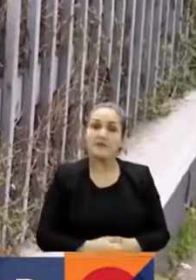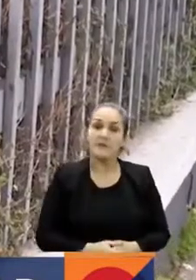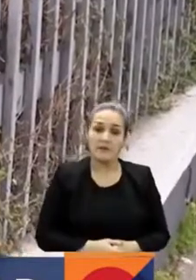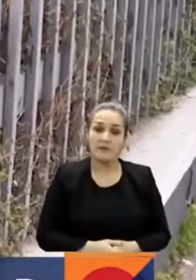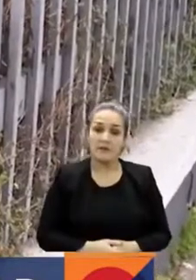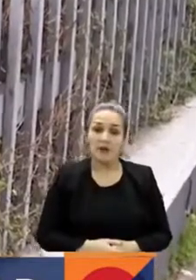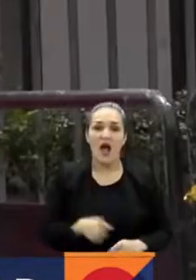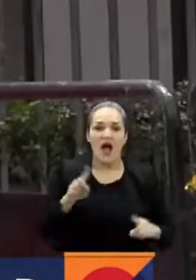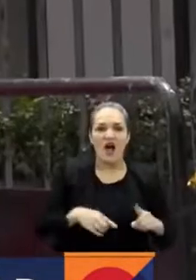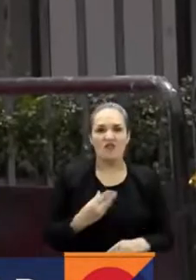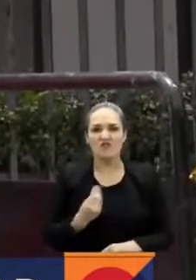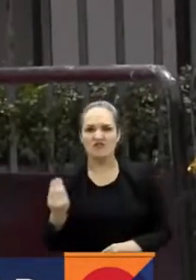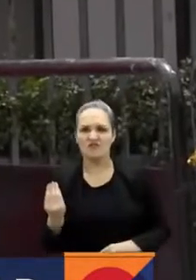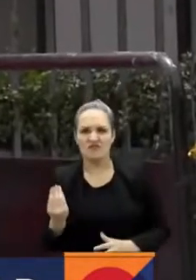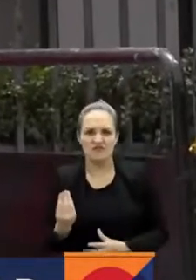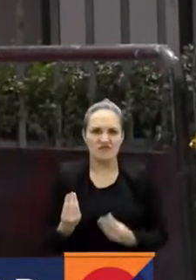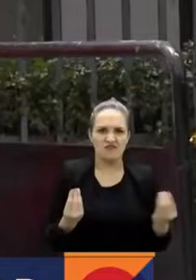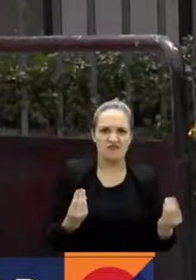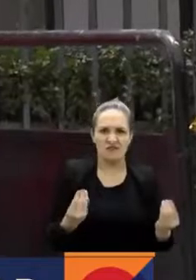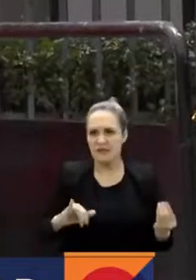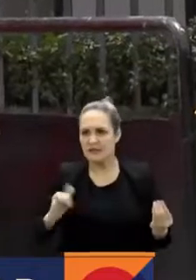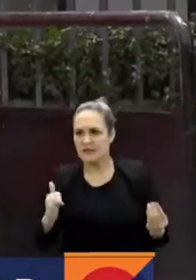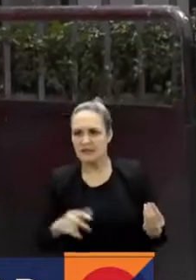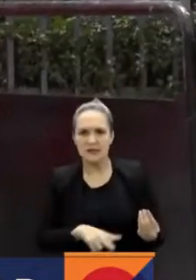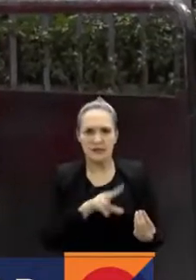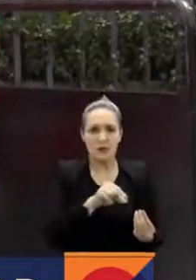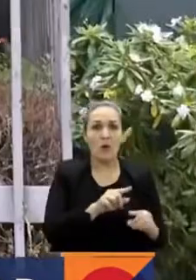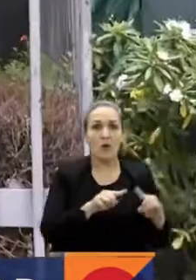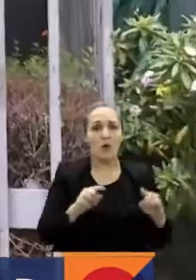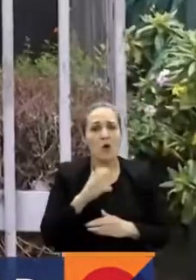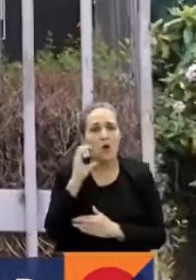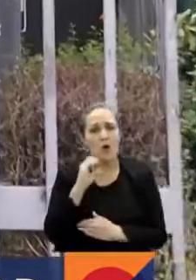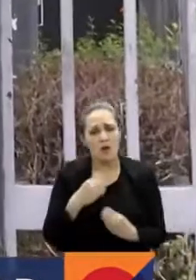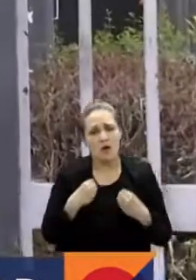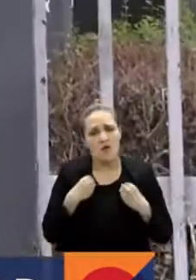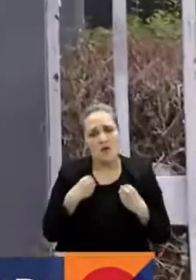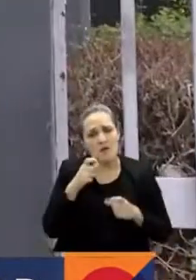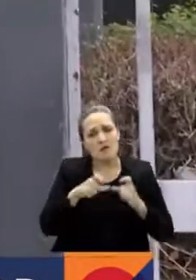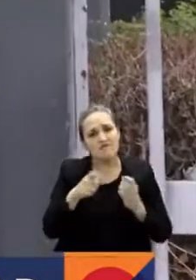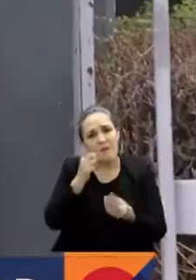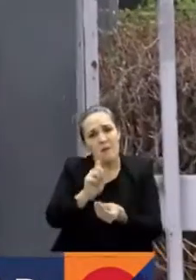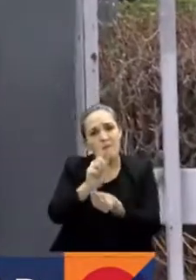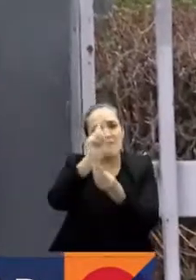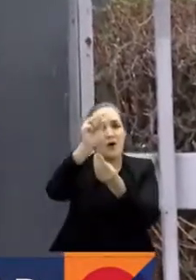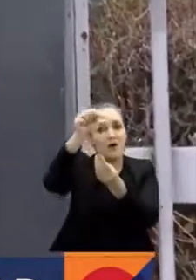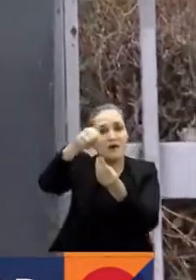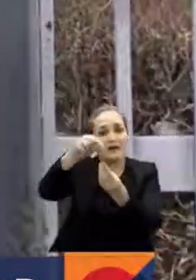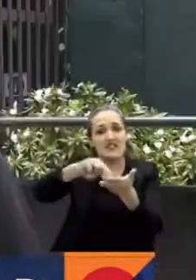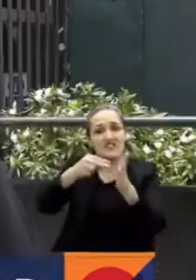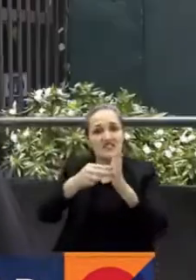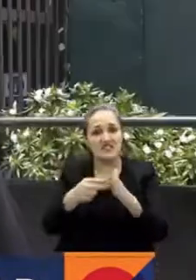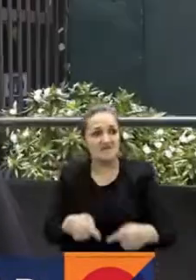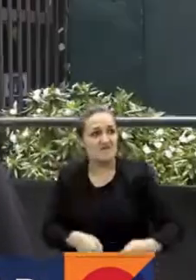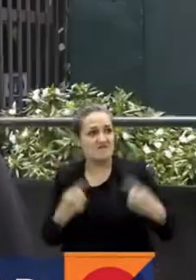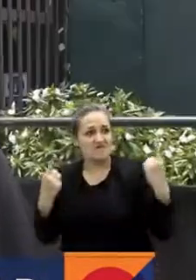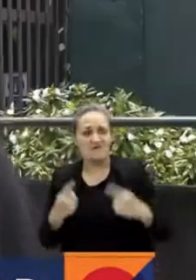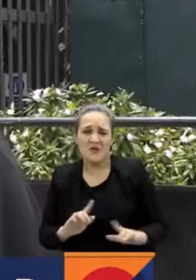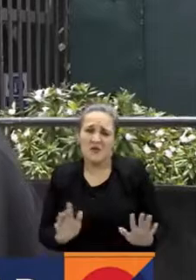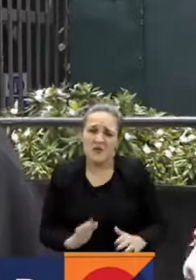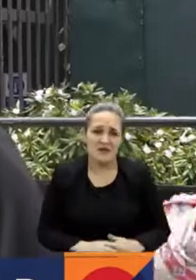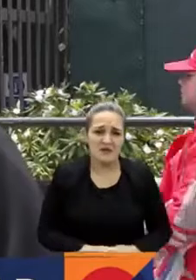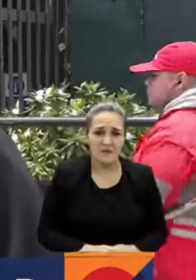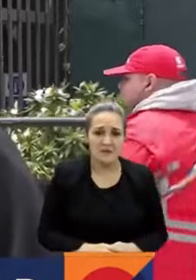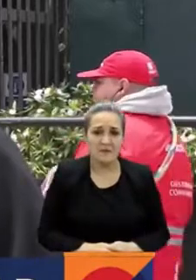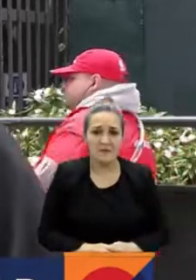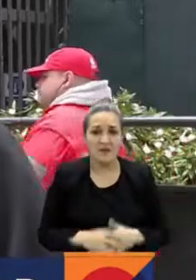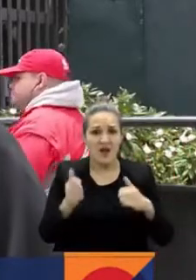la polarización que vive el país, los chilenos radicados en Colombia entienden que la política no es motivo de división. No hay una